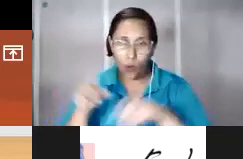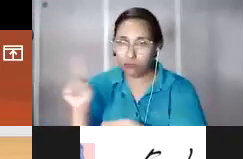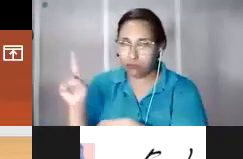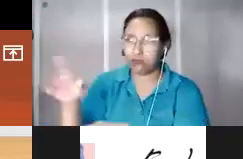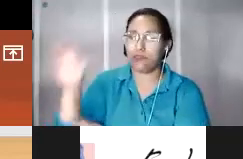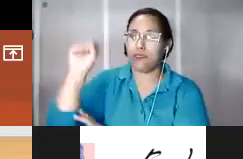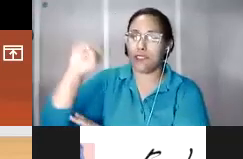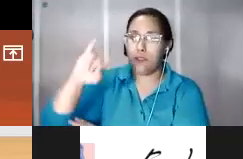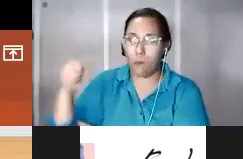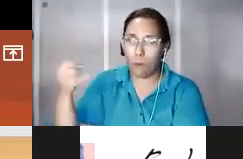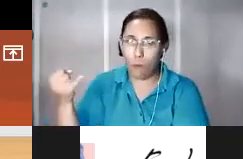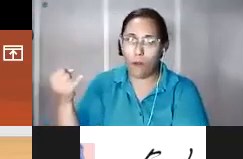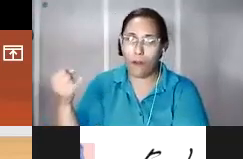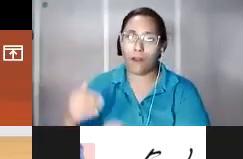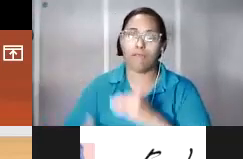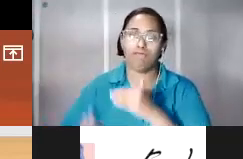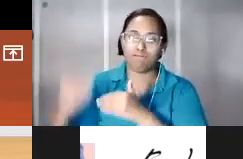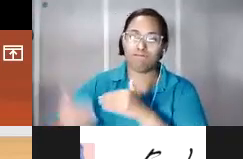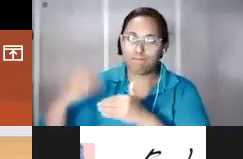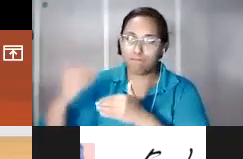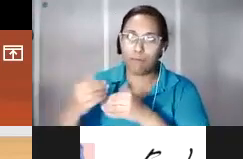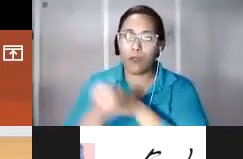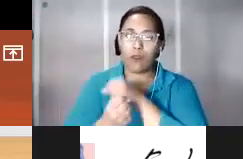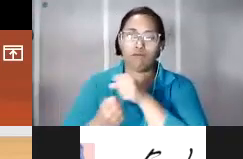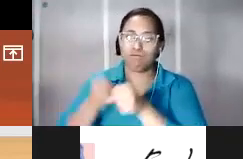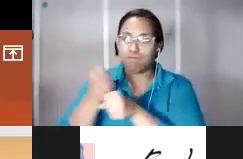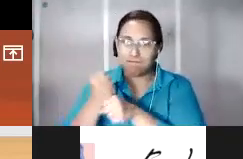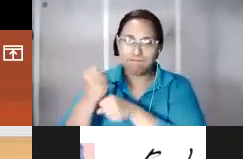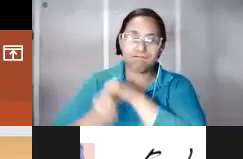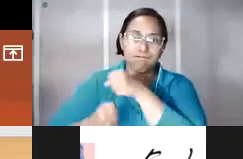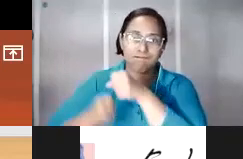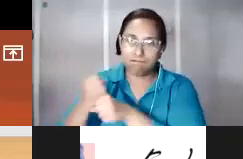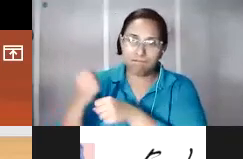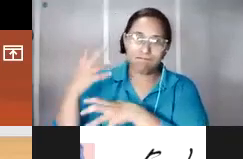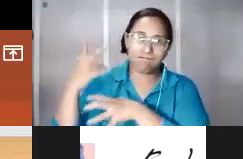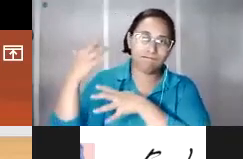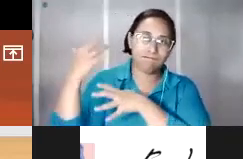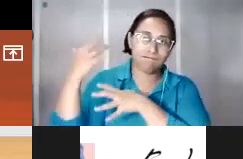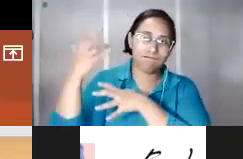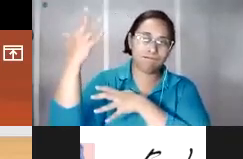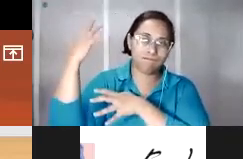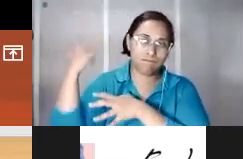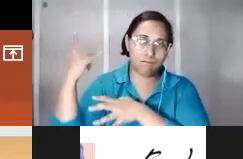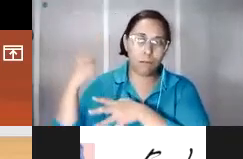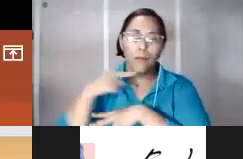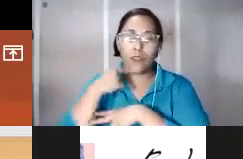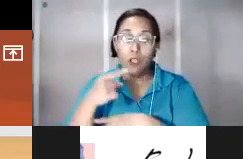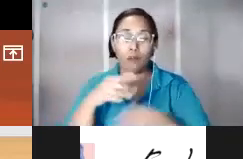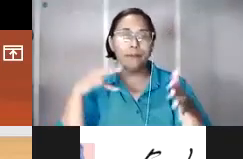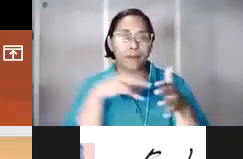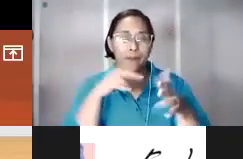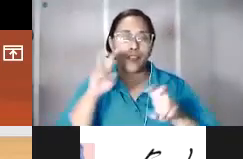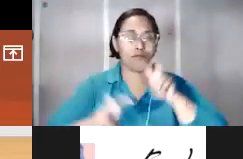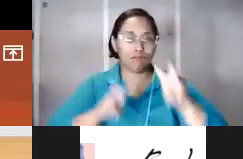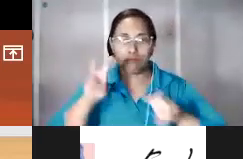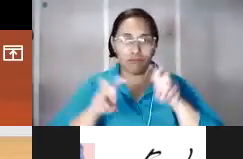y dale, por años estuve diciendo hay que estudiar el Carnaval de